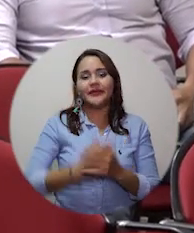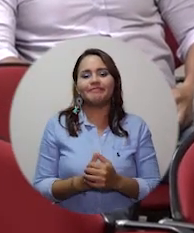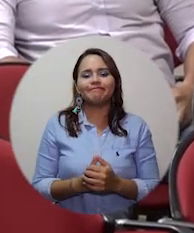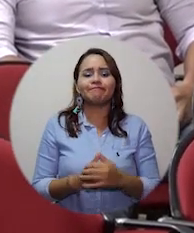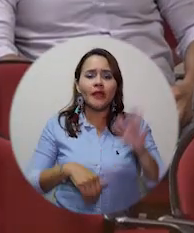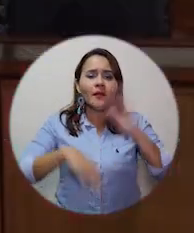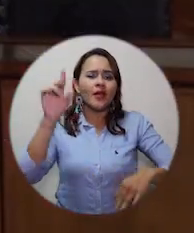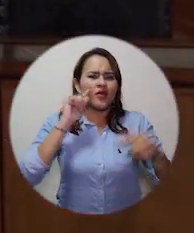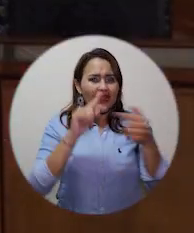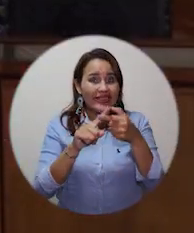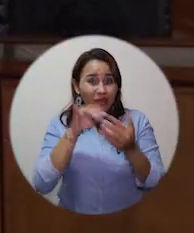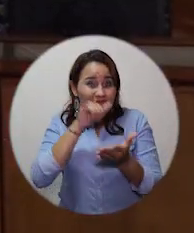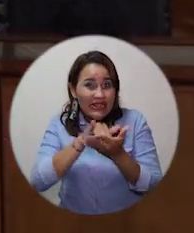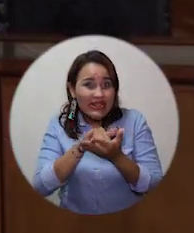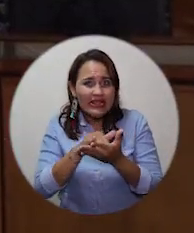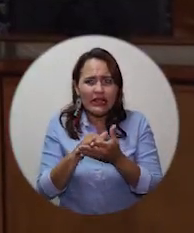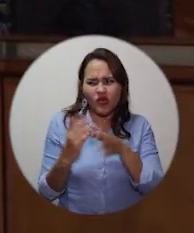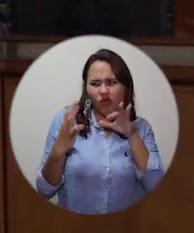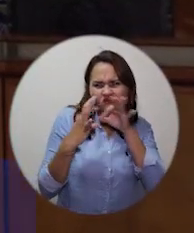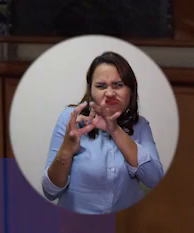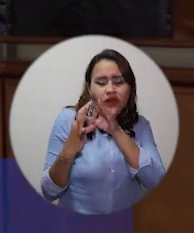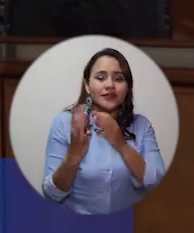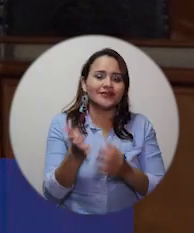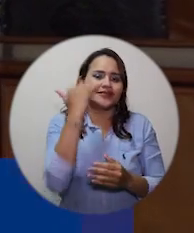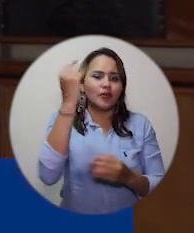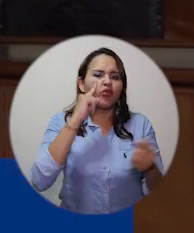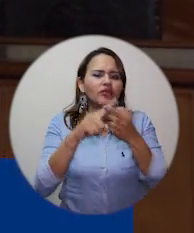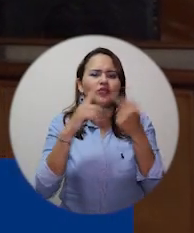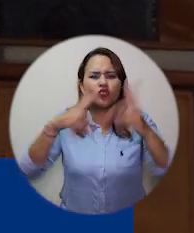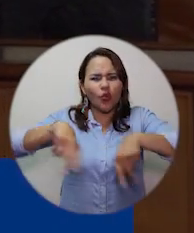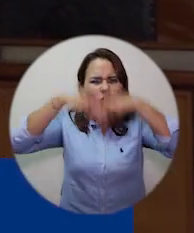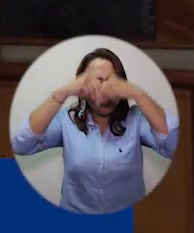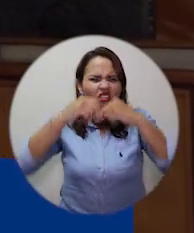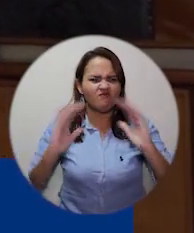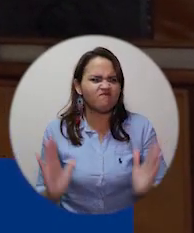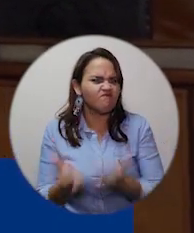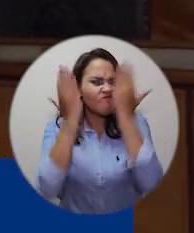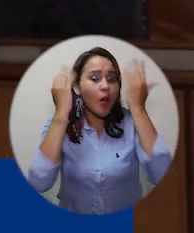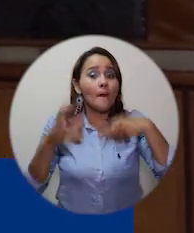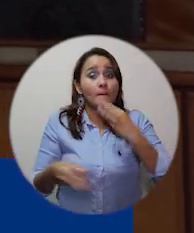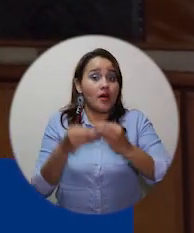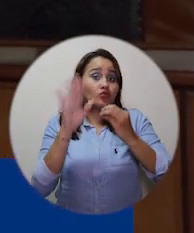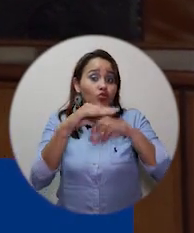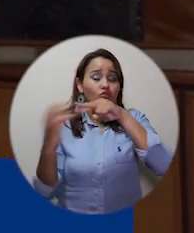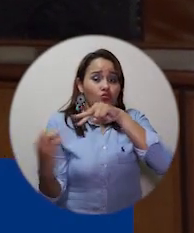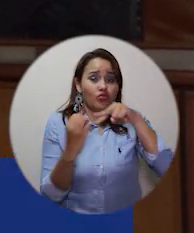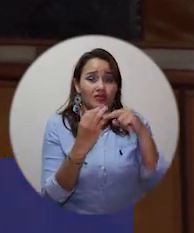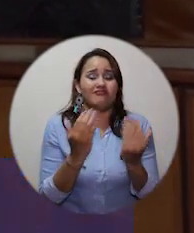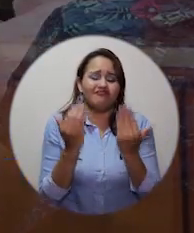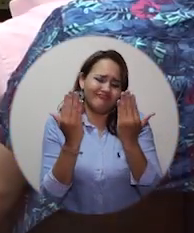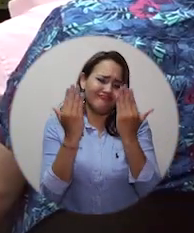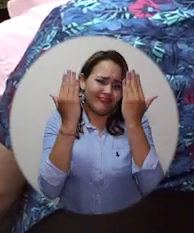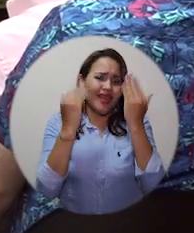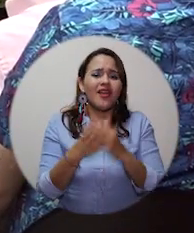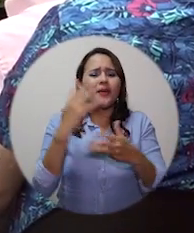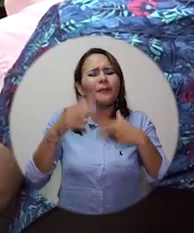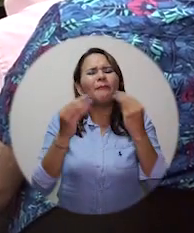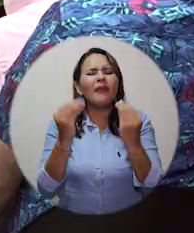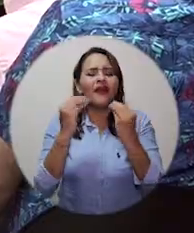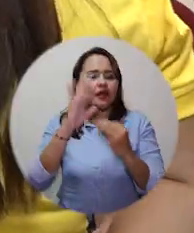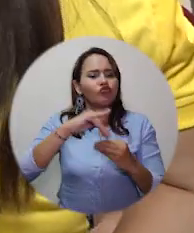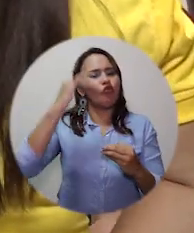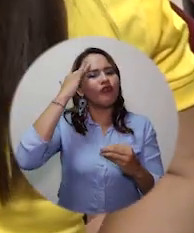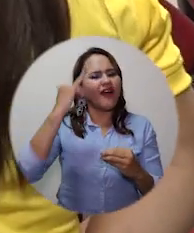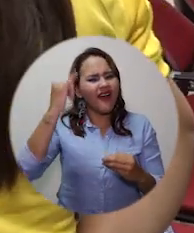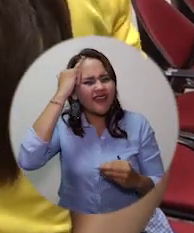vínculo muy estrecho que facilita mejorar las condiciones sociales, educativas y de alguna manera aportar a estos procesos de mejoramiento de la